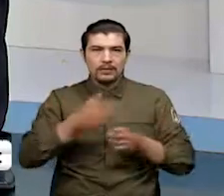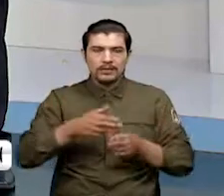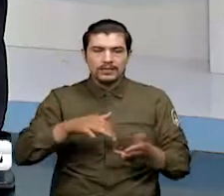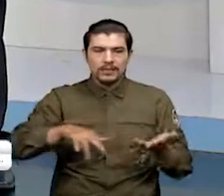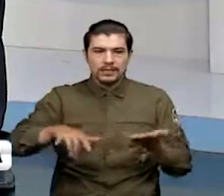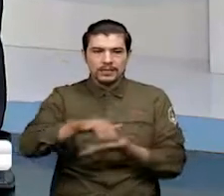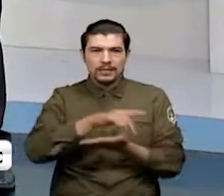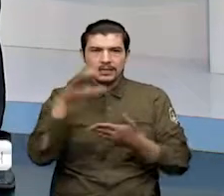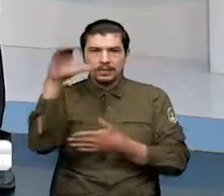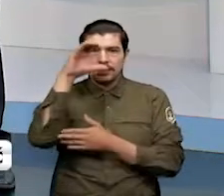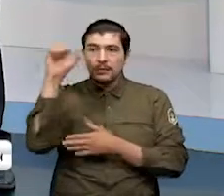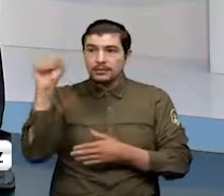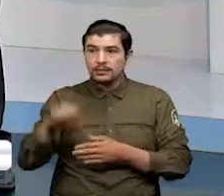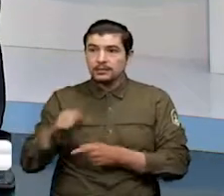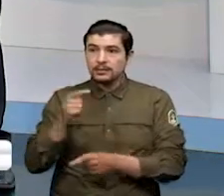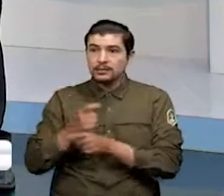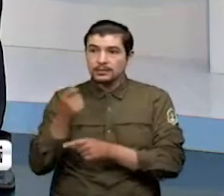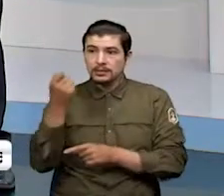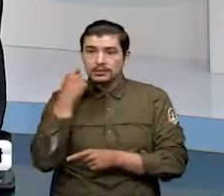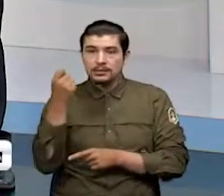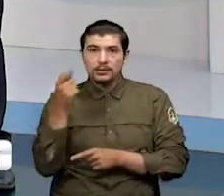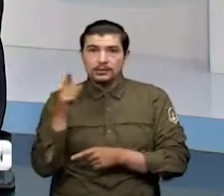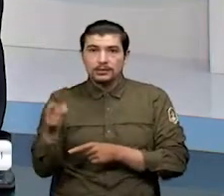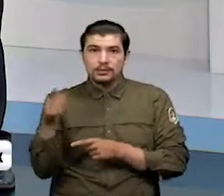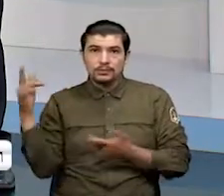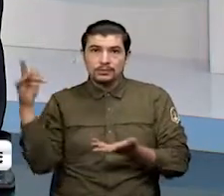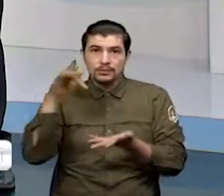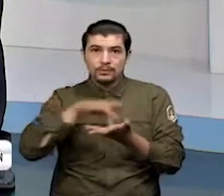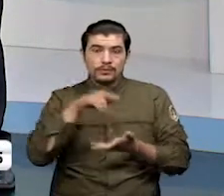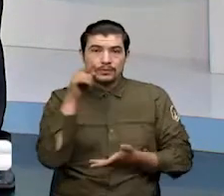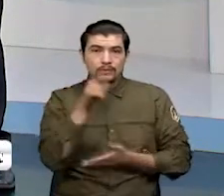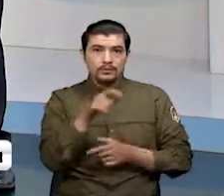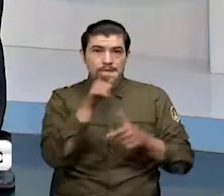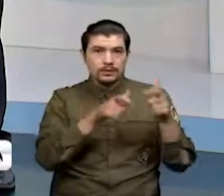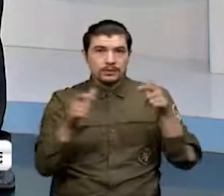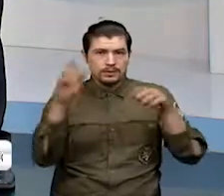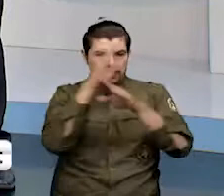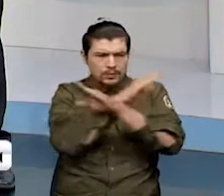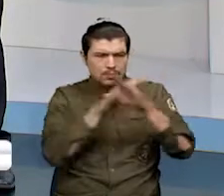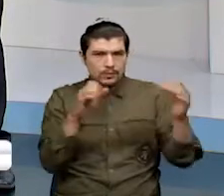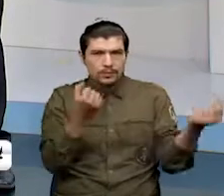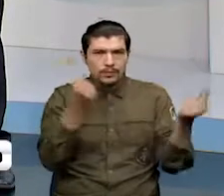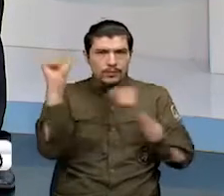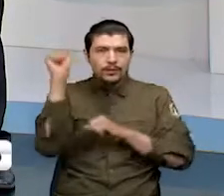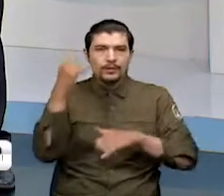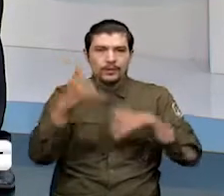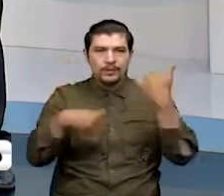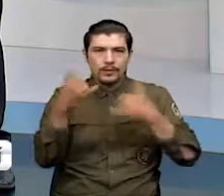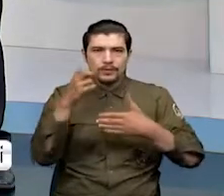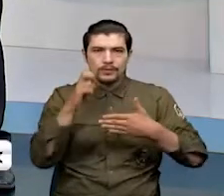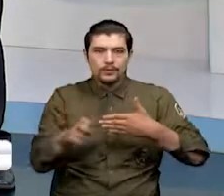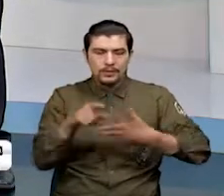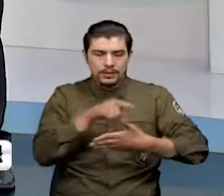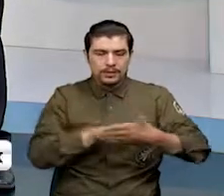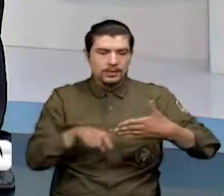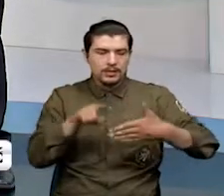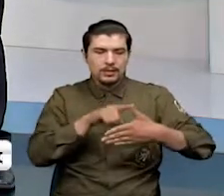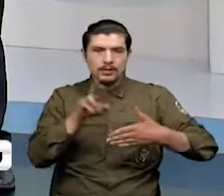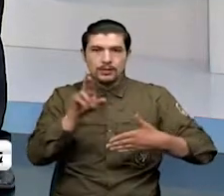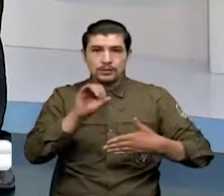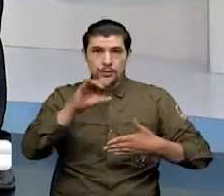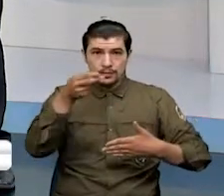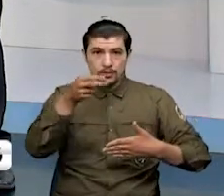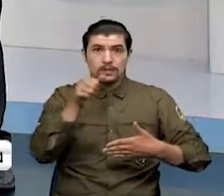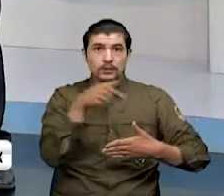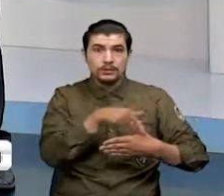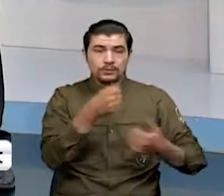y es que hace pocos minutos arribaron a la capital santandereana los judocas vencedores en los juegos sudamericanos yadinis amarís rocha quien conquistó medalla de oro